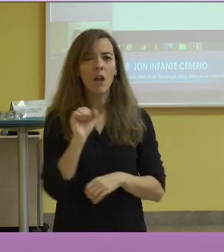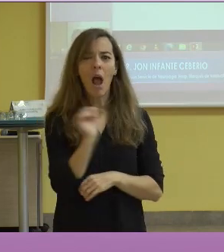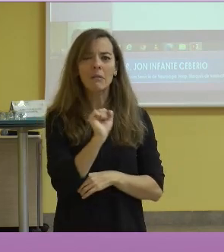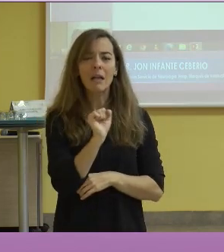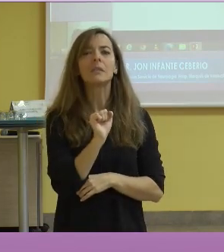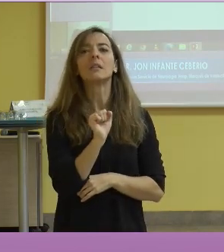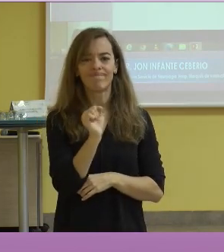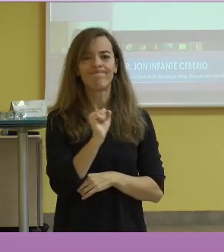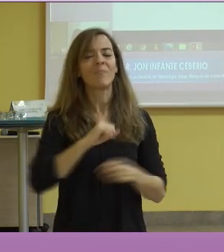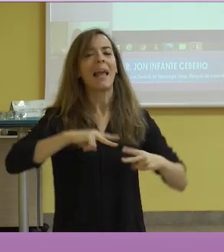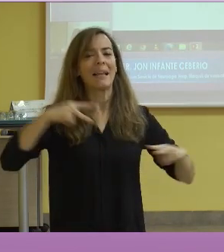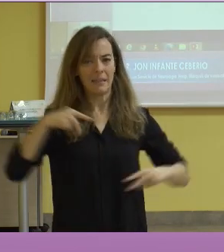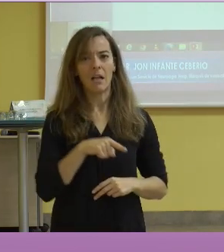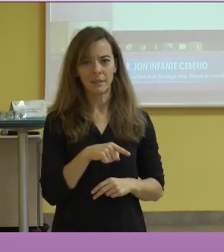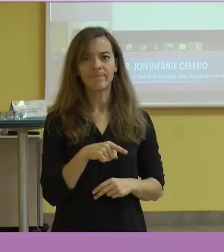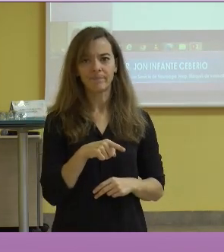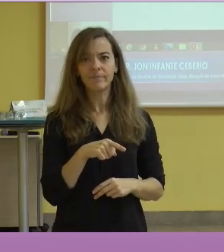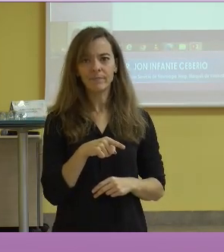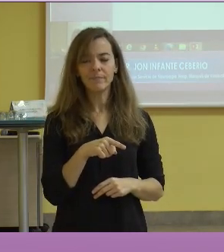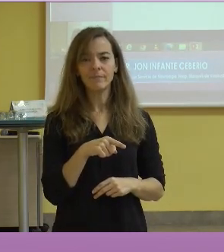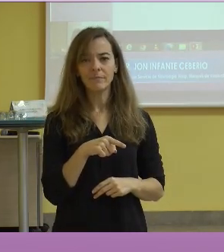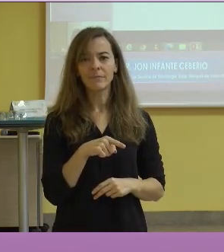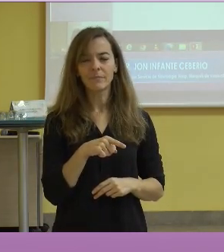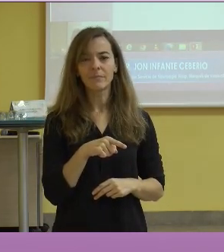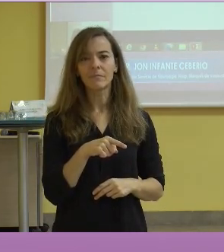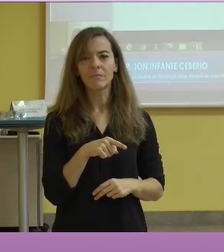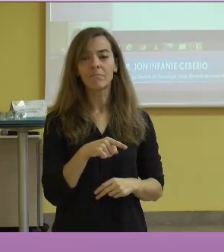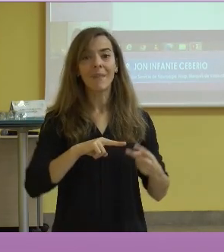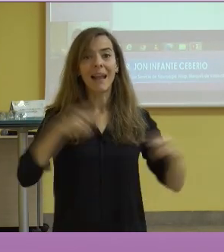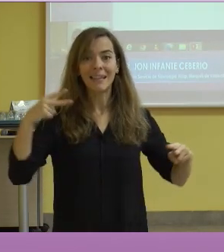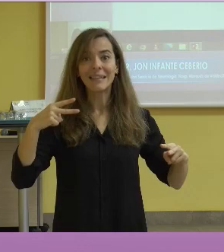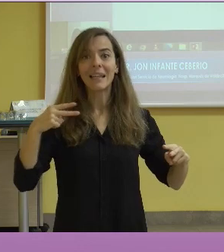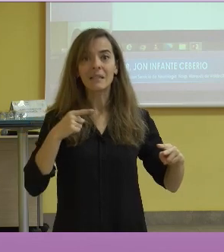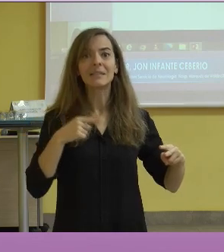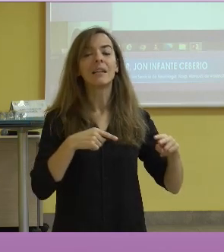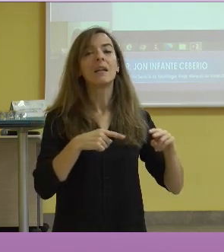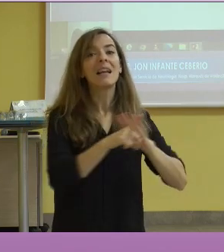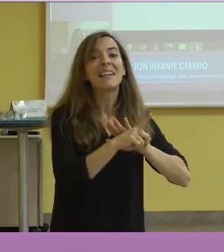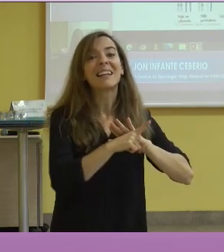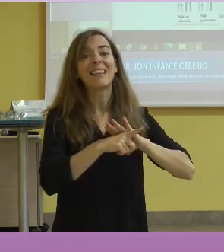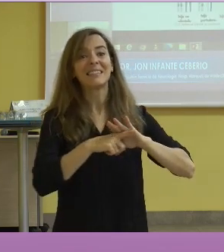a ser ataxias genéticas, y van a ser ataxias genéticas autosómicos recesivas.